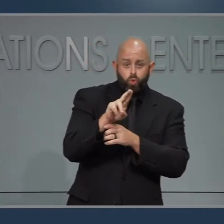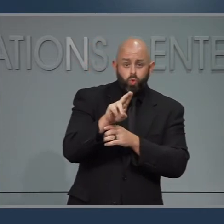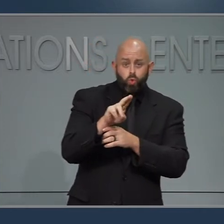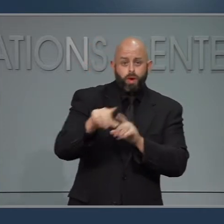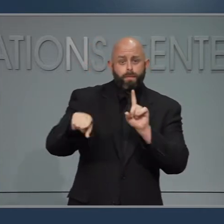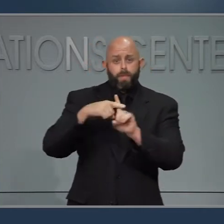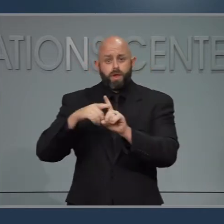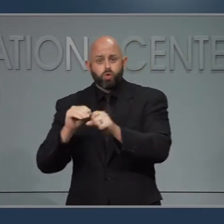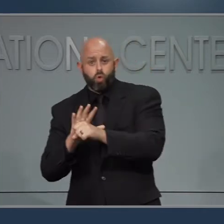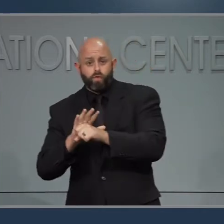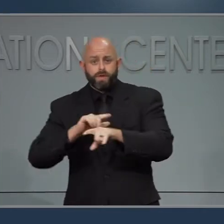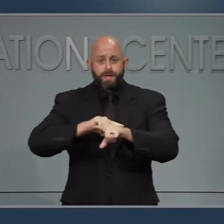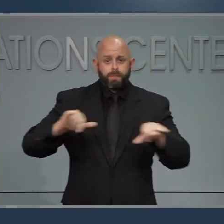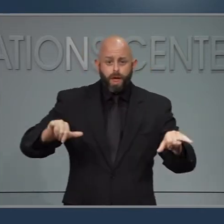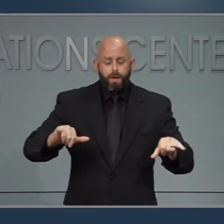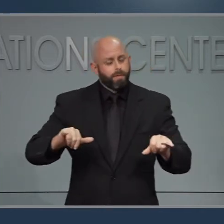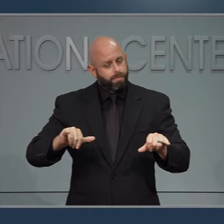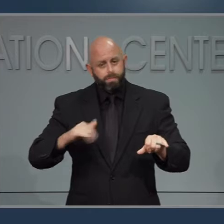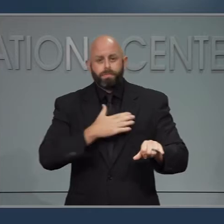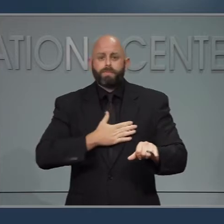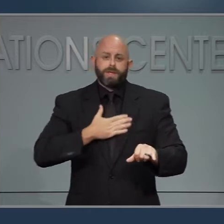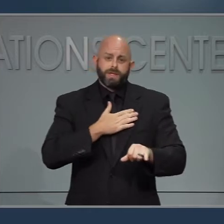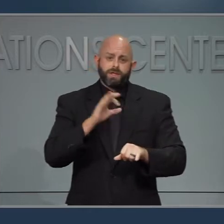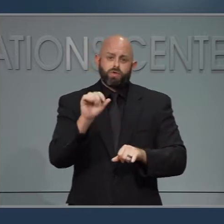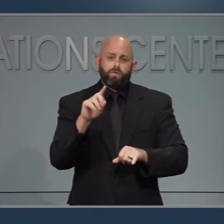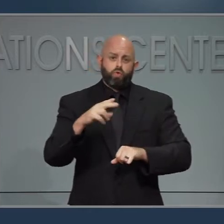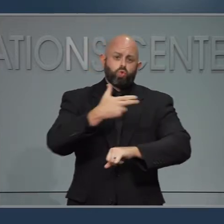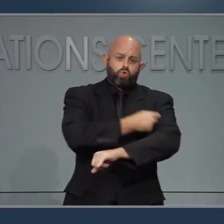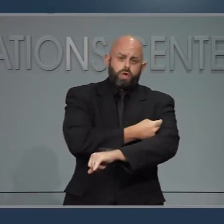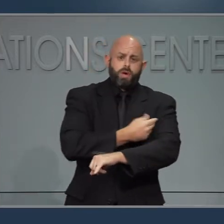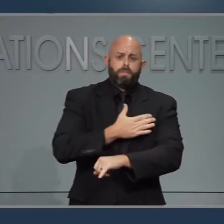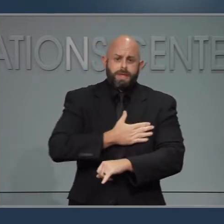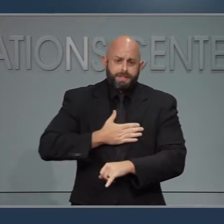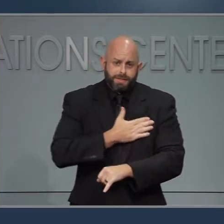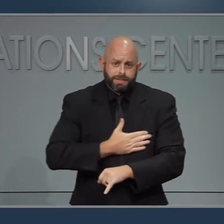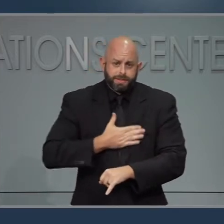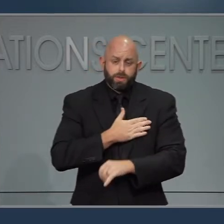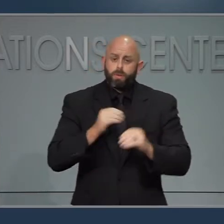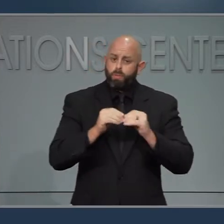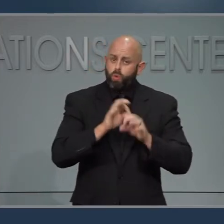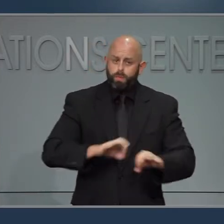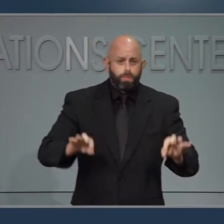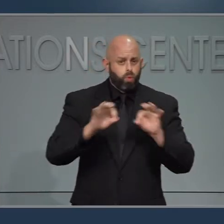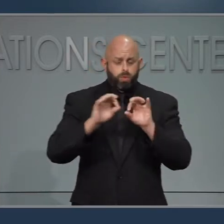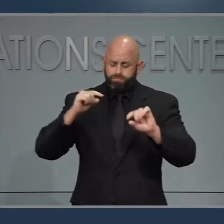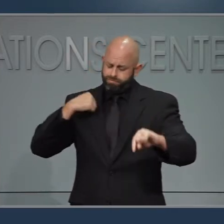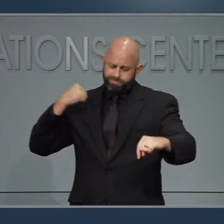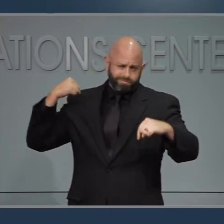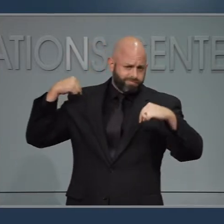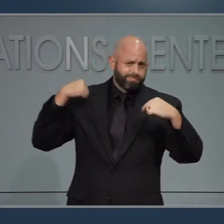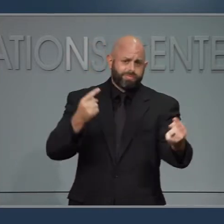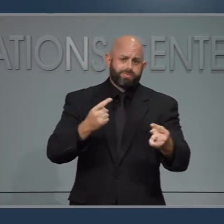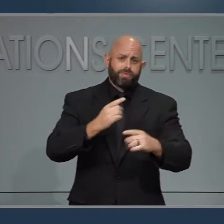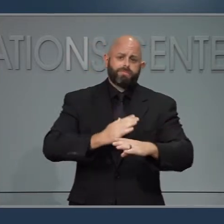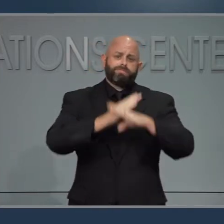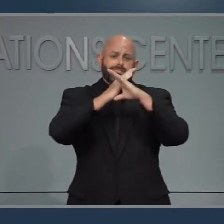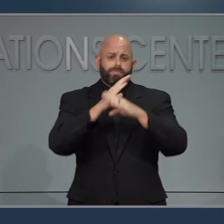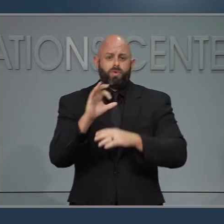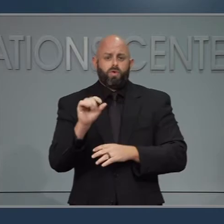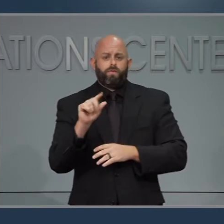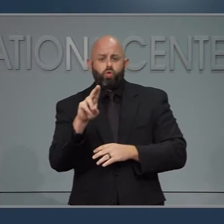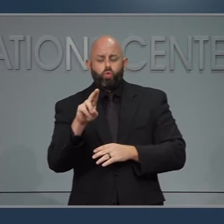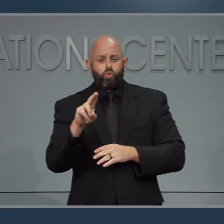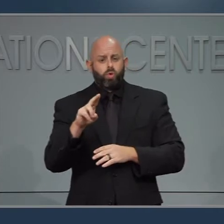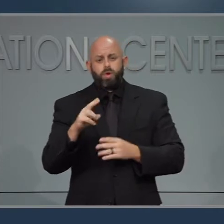ahora tenemos la transmisión de otro virus peligroso respiratorio y es muy más importante que nunca el